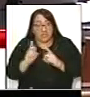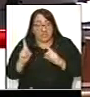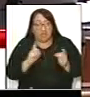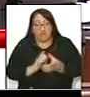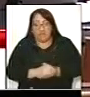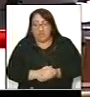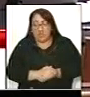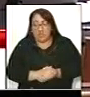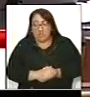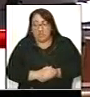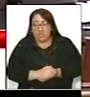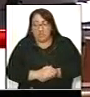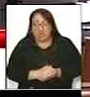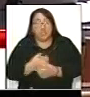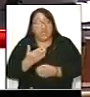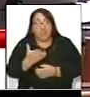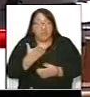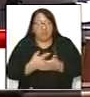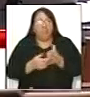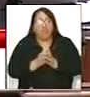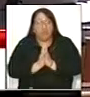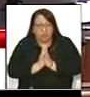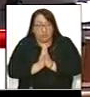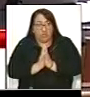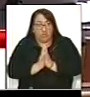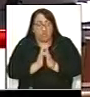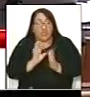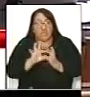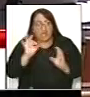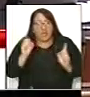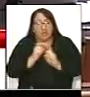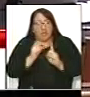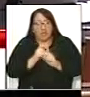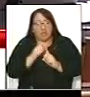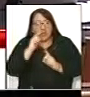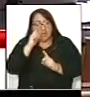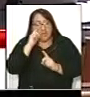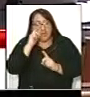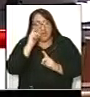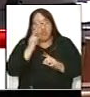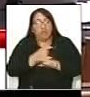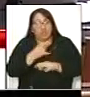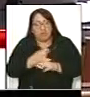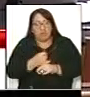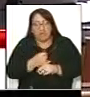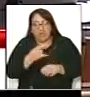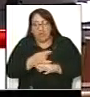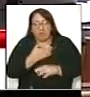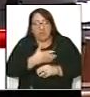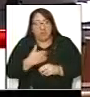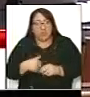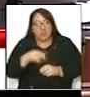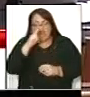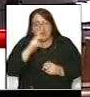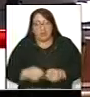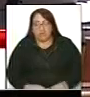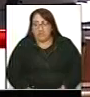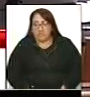debate, se le exhorta, se sirva a retirar la frase ofensiva contra el presidente de la